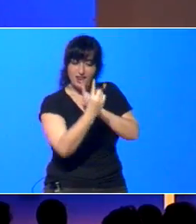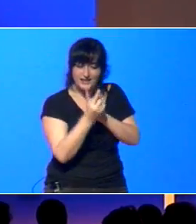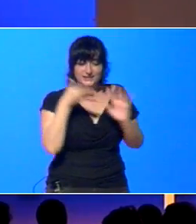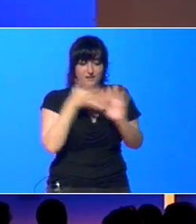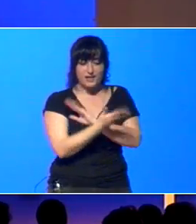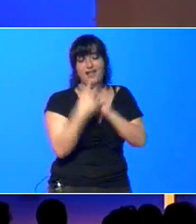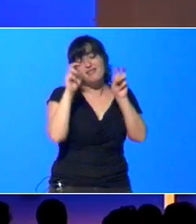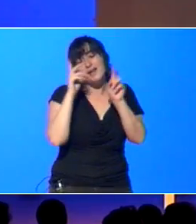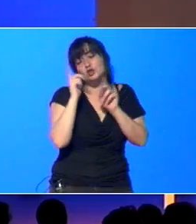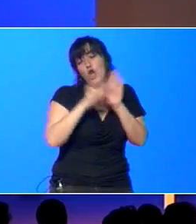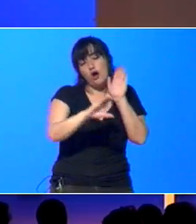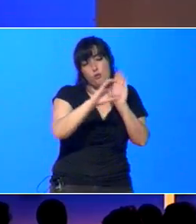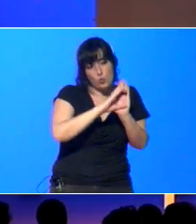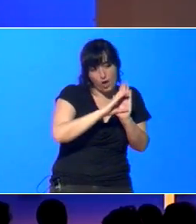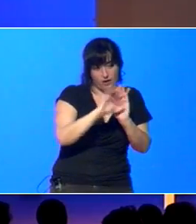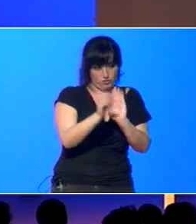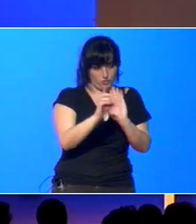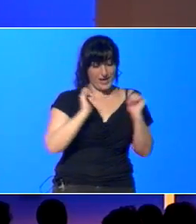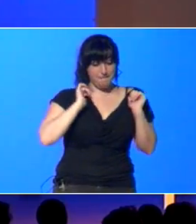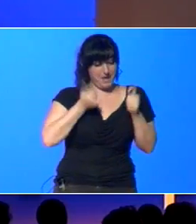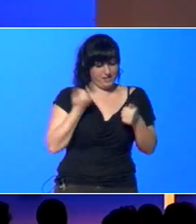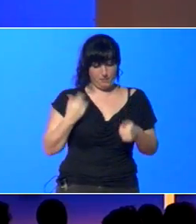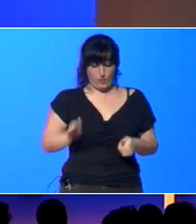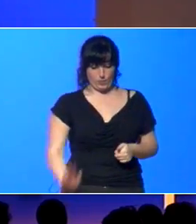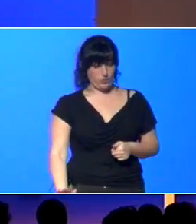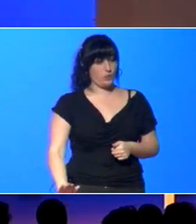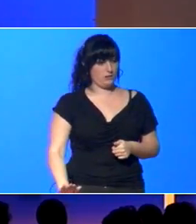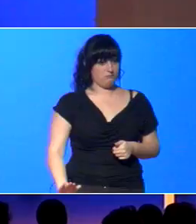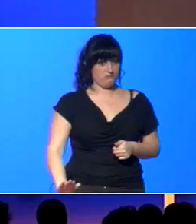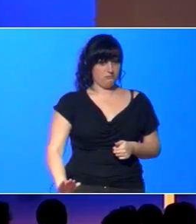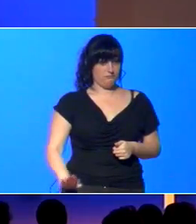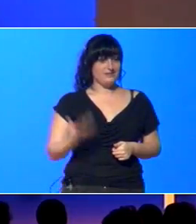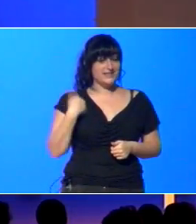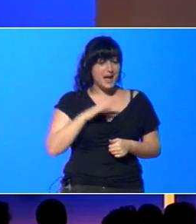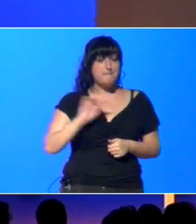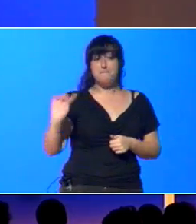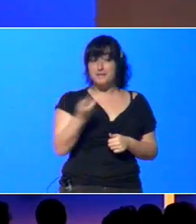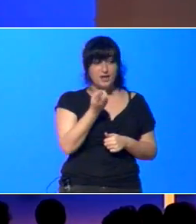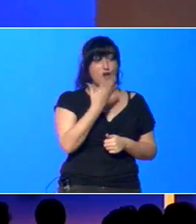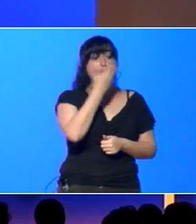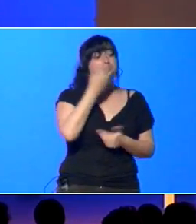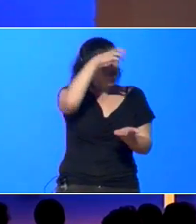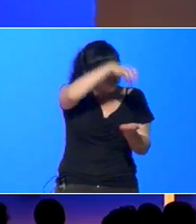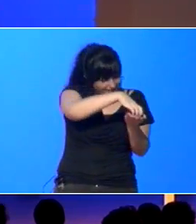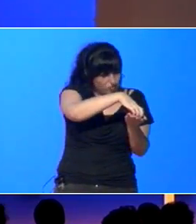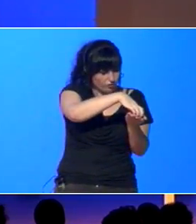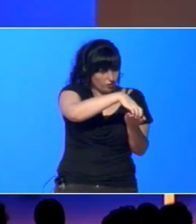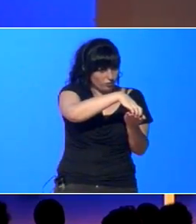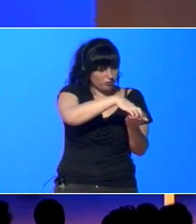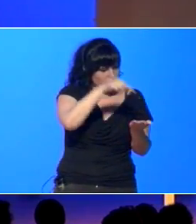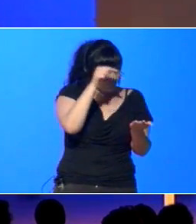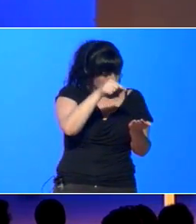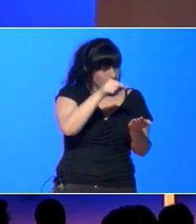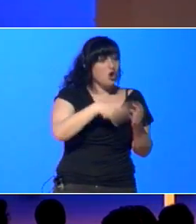personalizado. Personalizar la enseñanza empieza desde abajo, empieza desde el centro. ¿Qué tenemos que hacer el centro para que el plan de